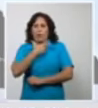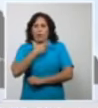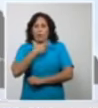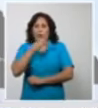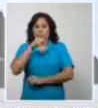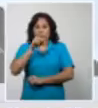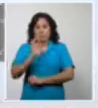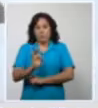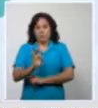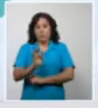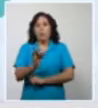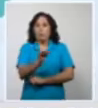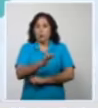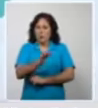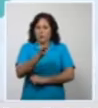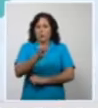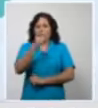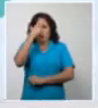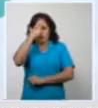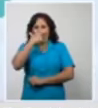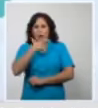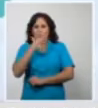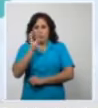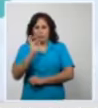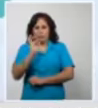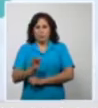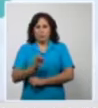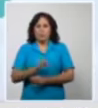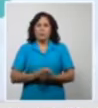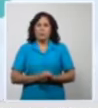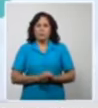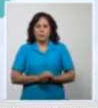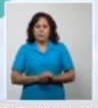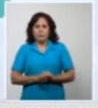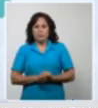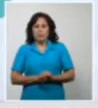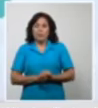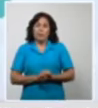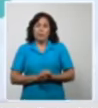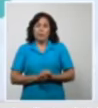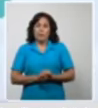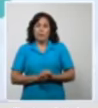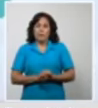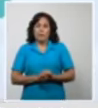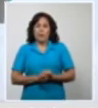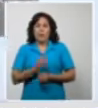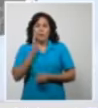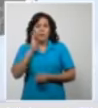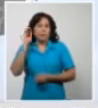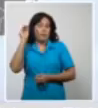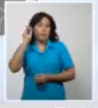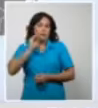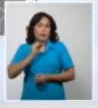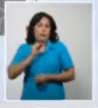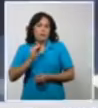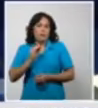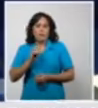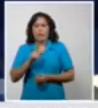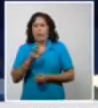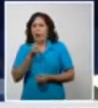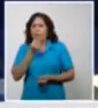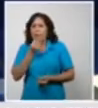la provincia Ciego de Ávila. Desde el punto de vista de las